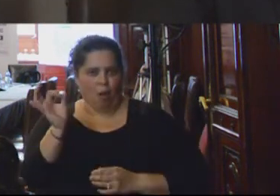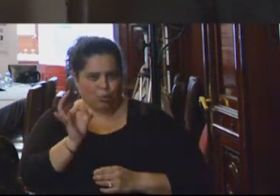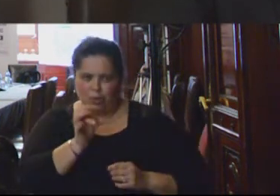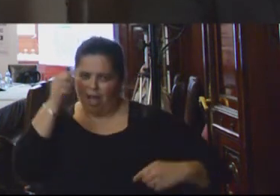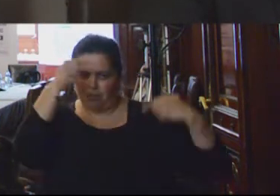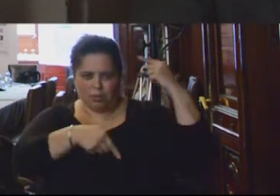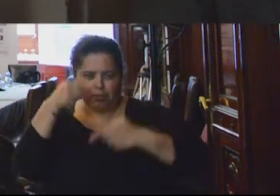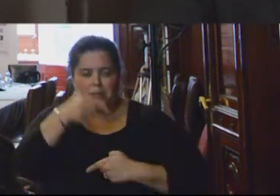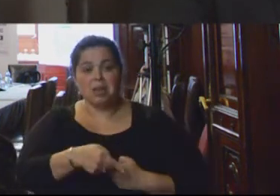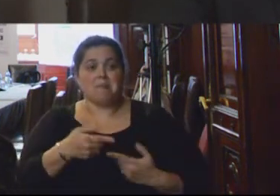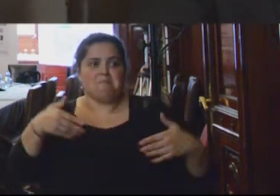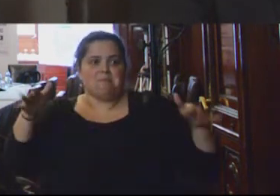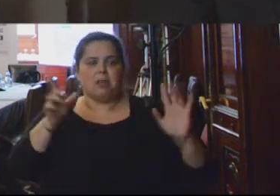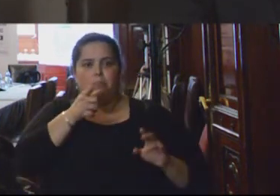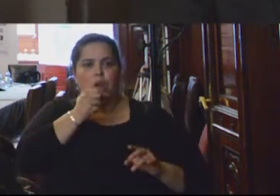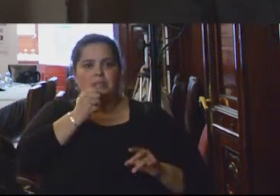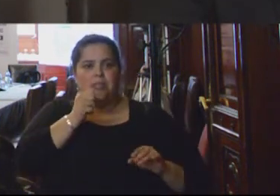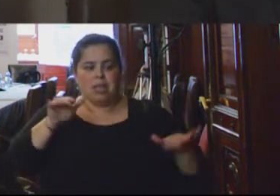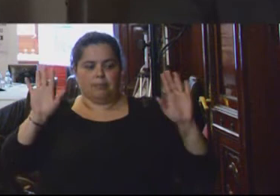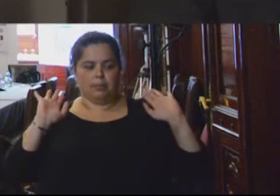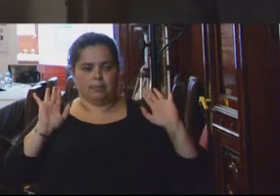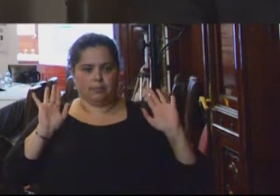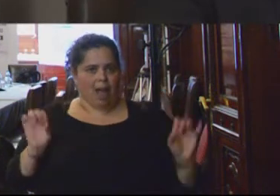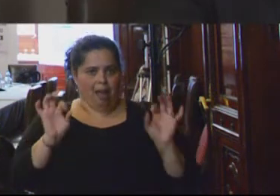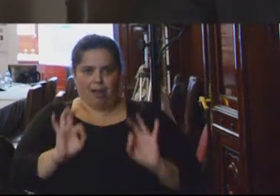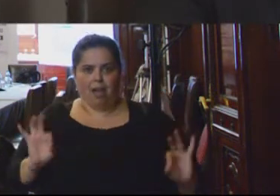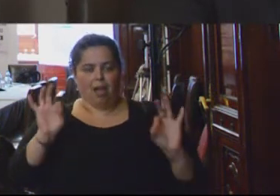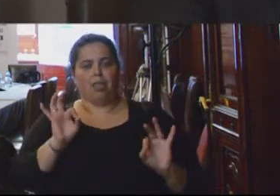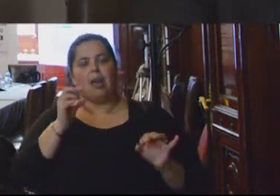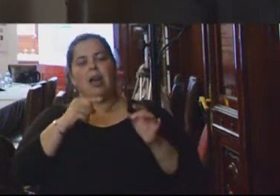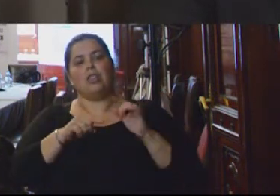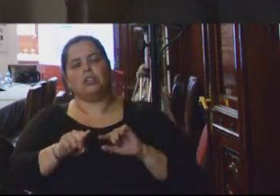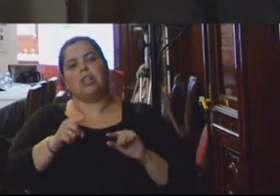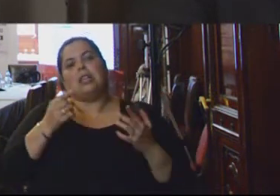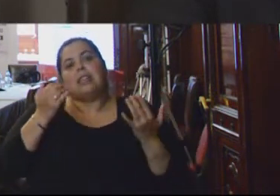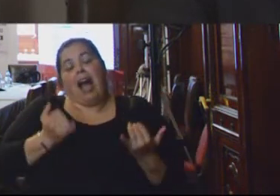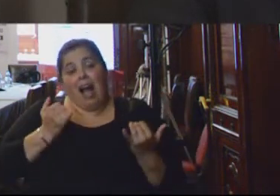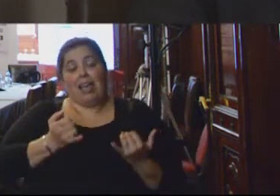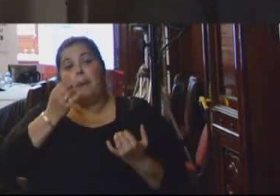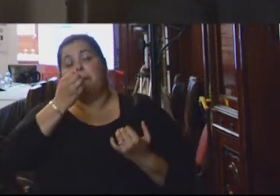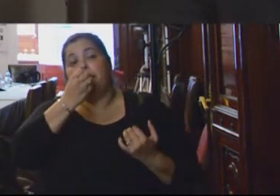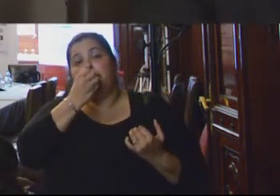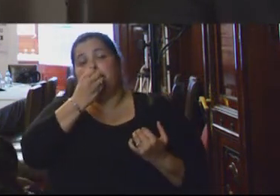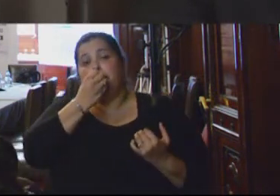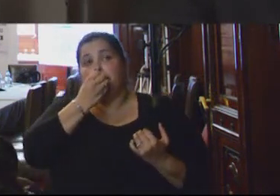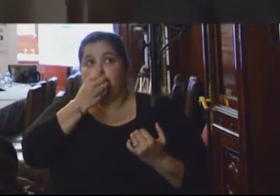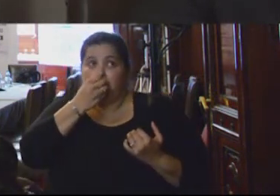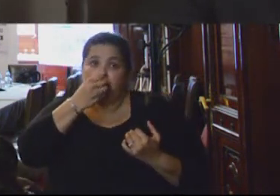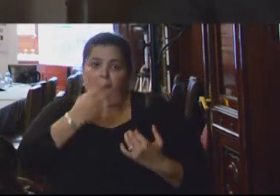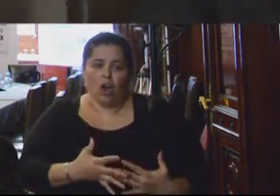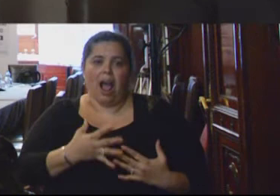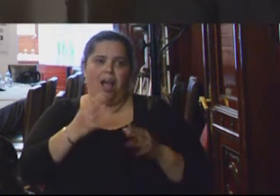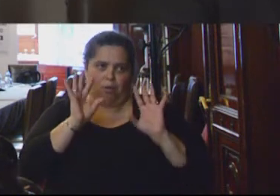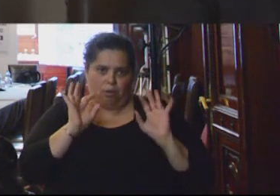de la policía y de las autoridades judiciales. Si bien hay mejores, si bien se ha mejorado el clima en el